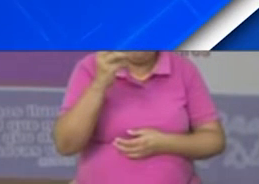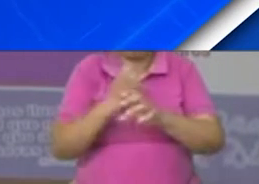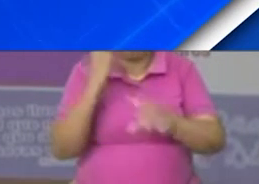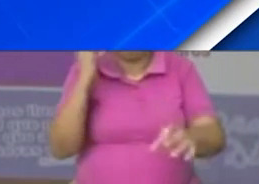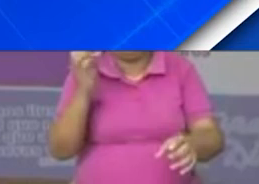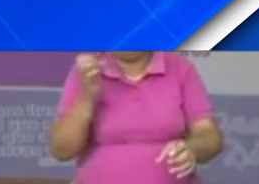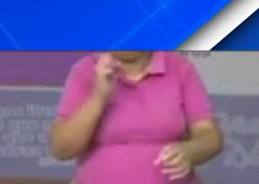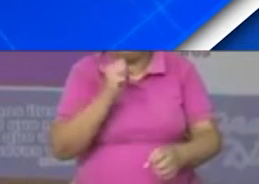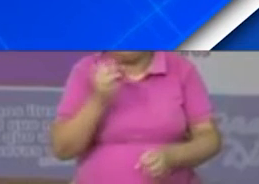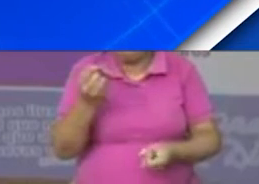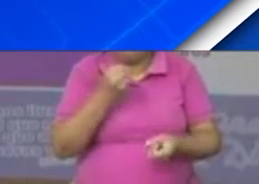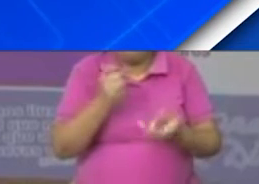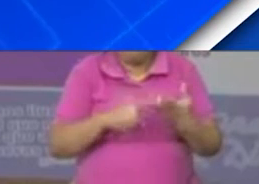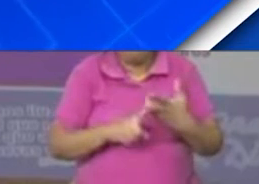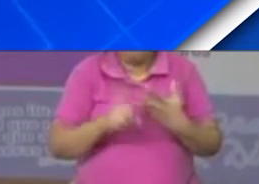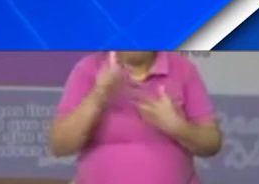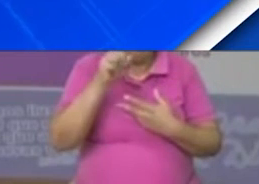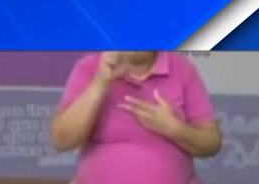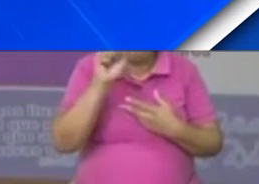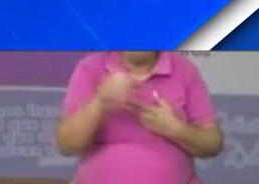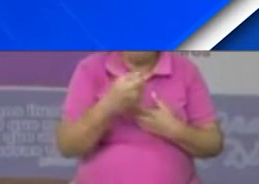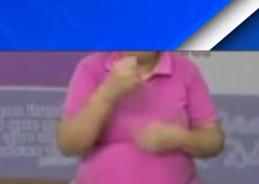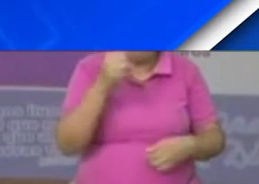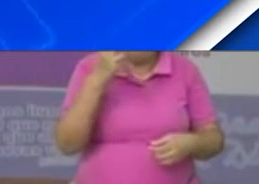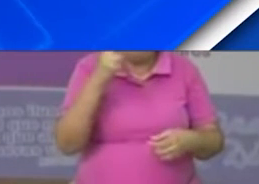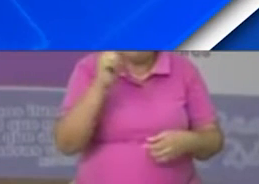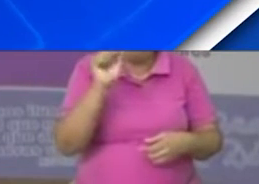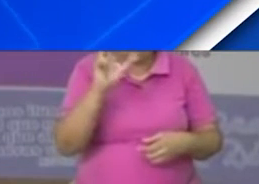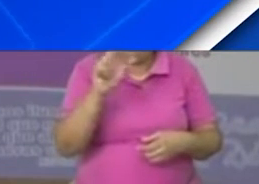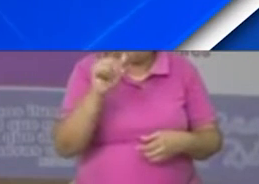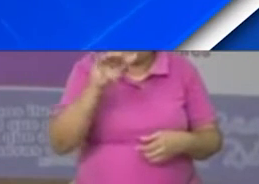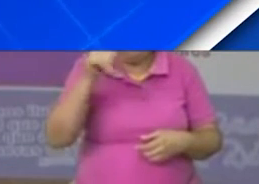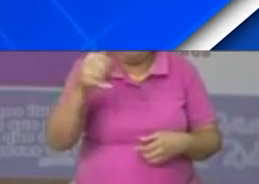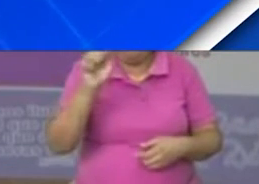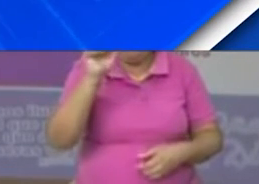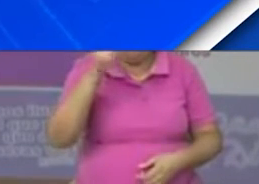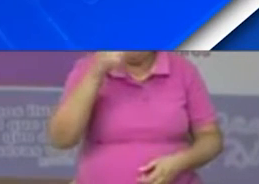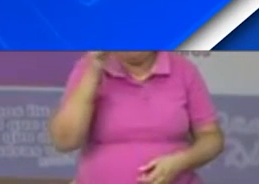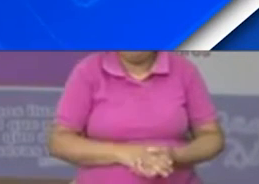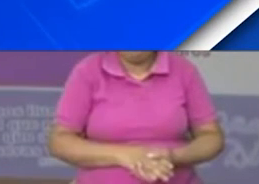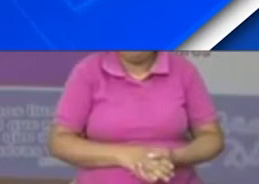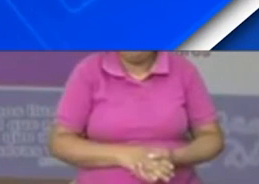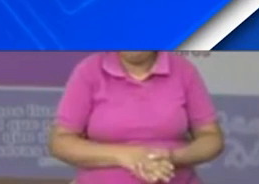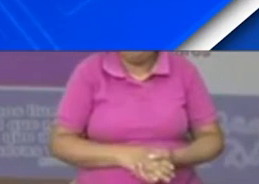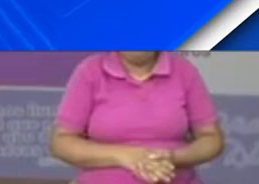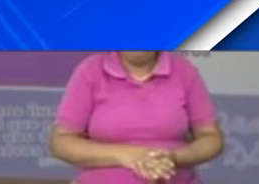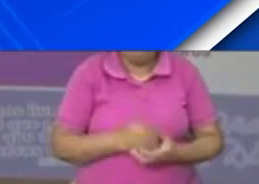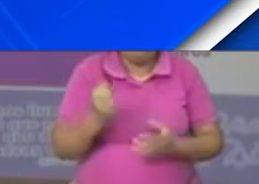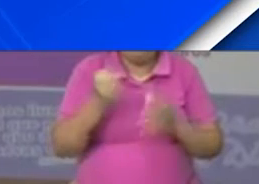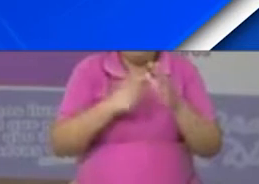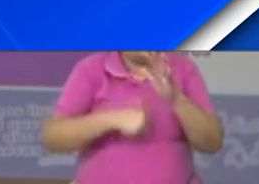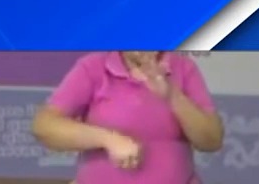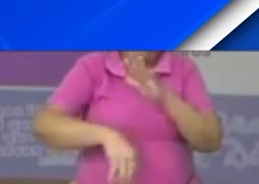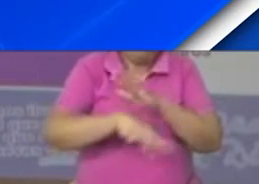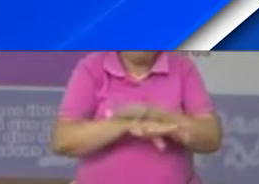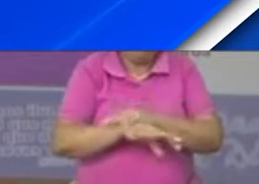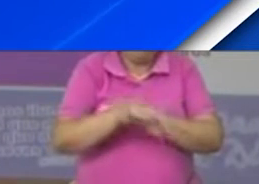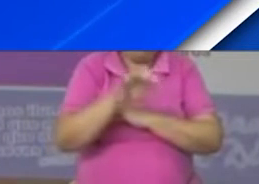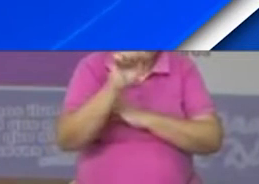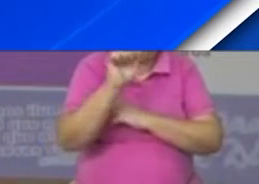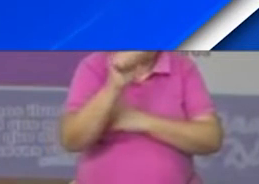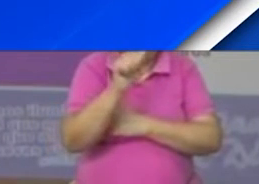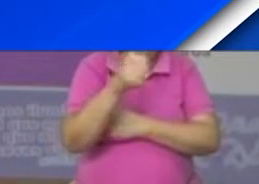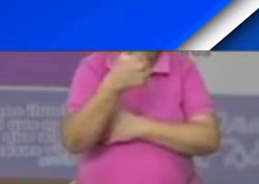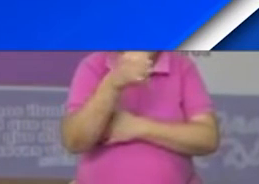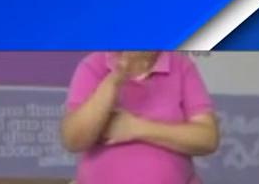transporte y comunicación 11.1, defensa 3.3 y resto 6.4. En el gasto social del